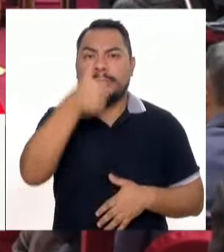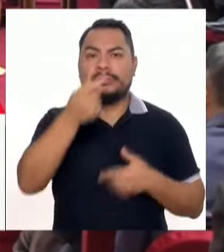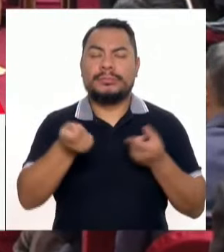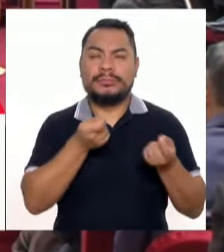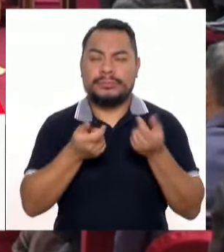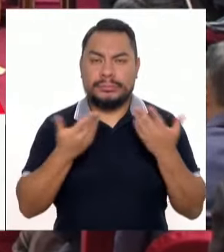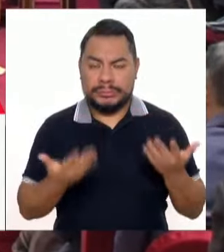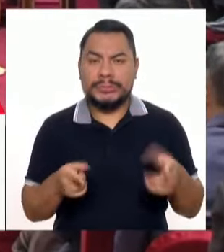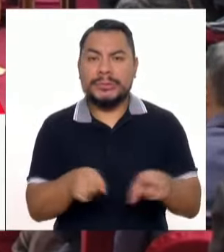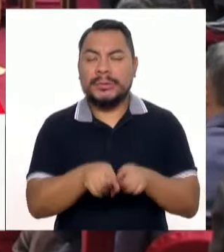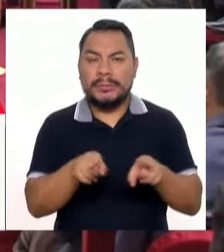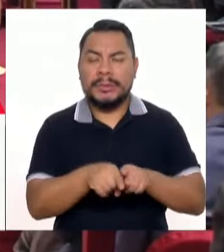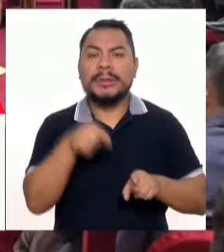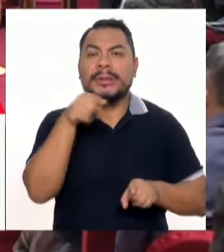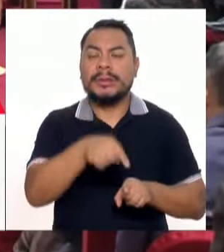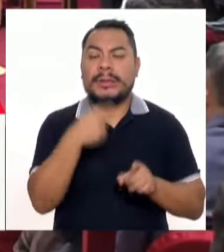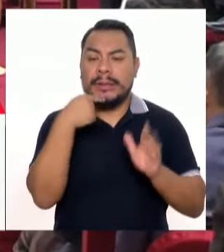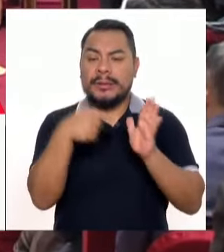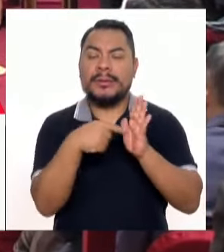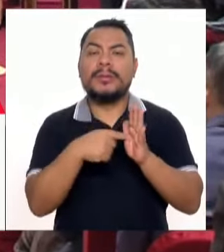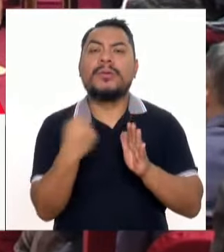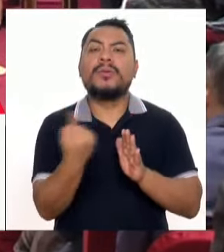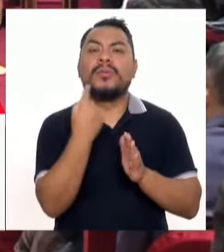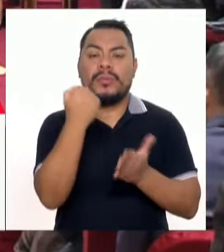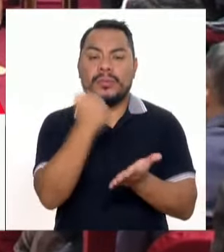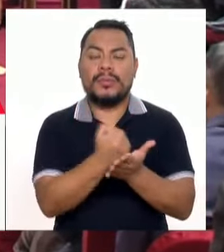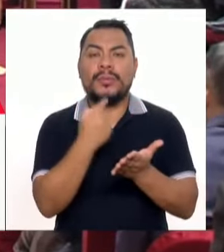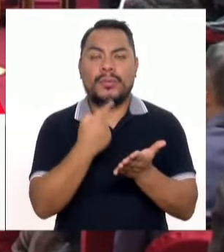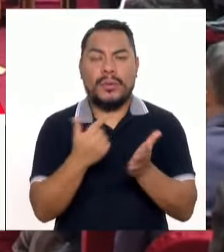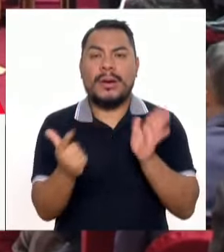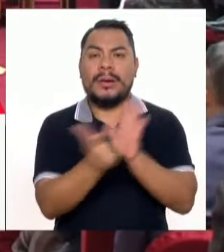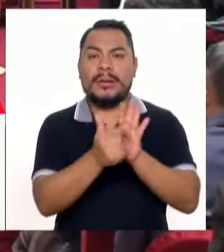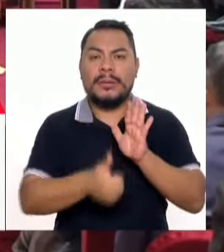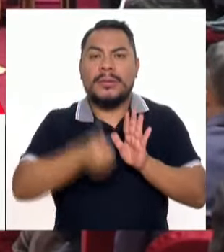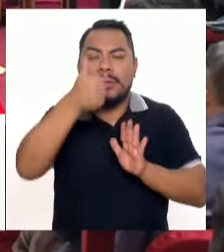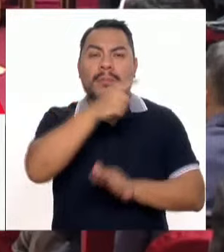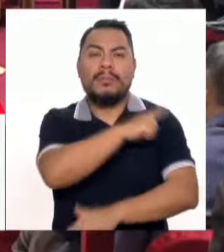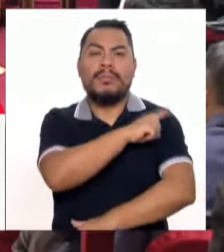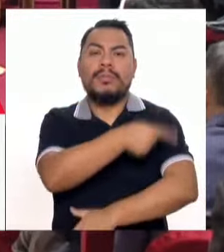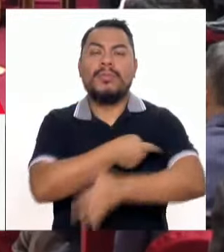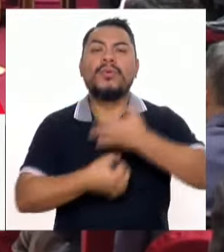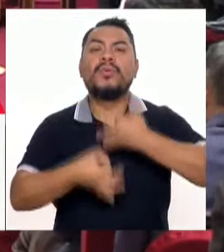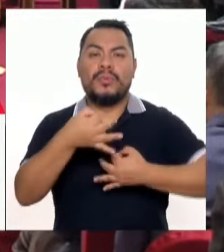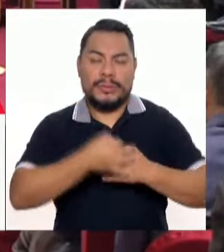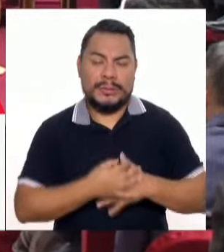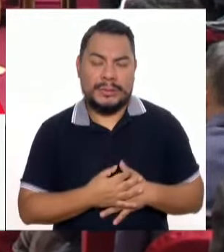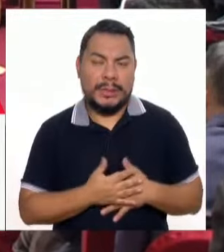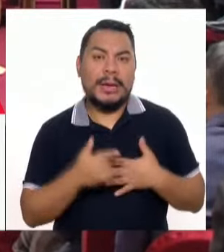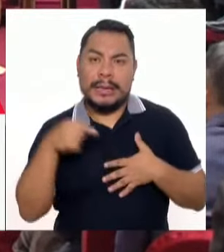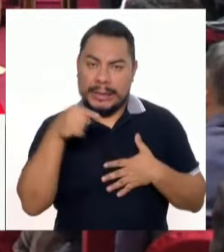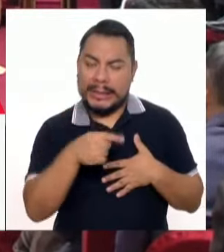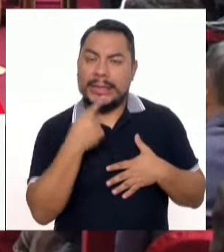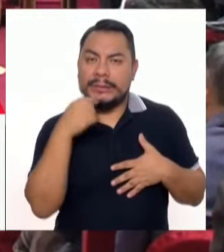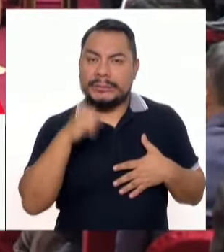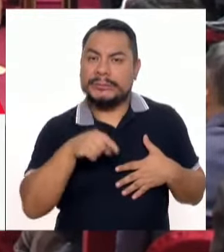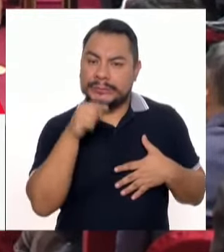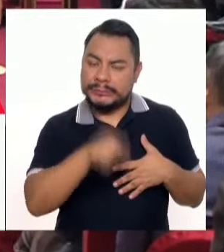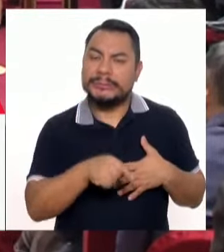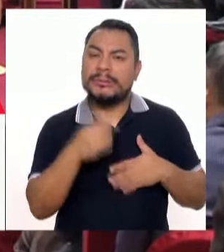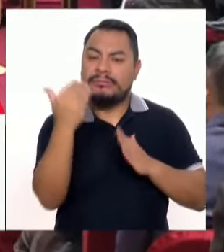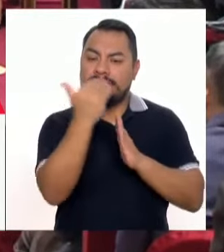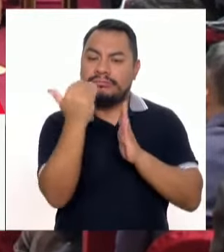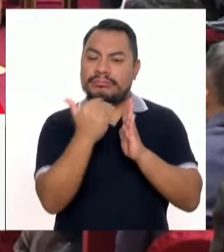cita igualmente en el texto único ordenado de la Ley Orgánica del Poder Judicial, que además precisa los